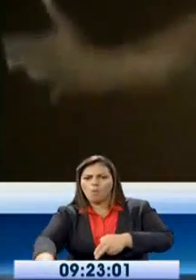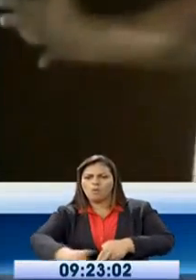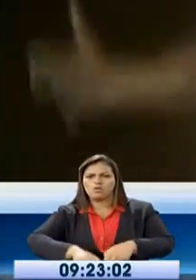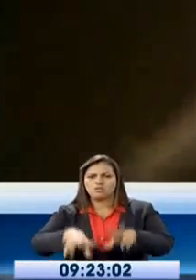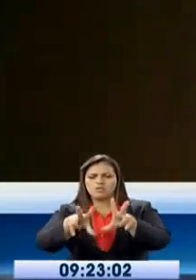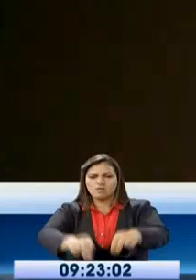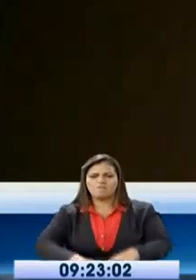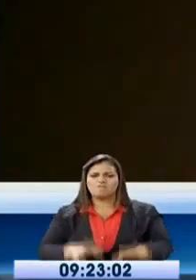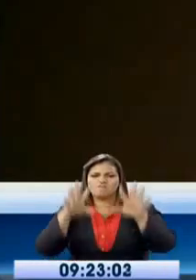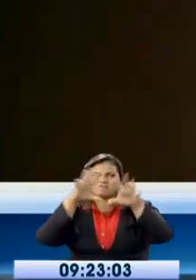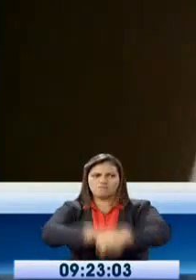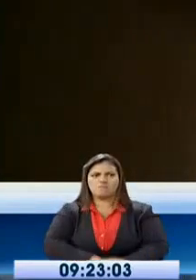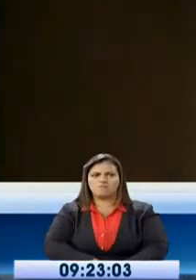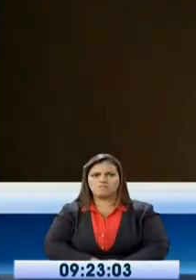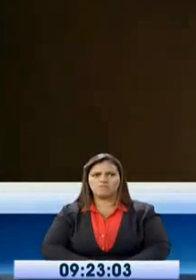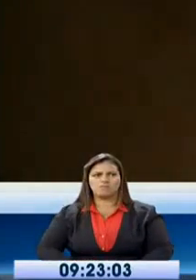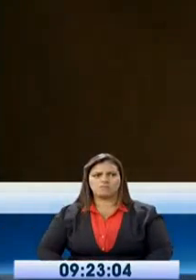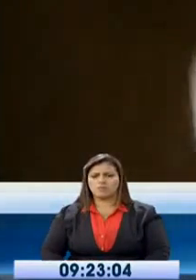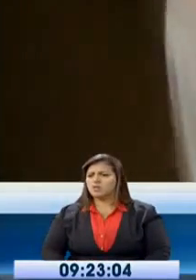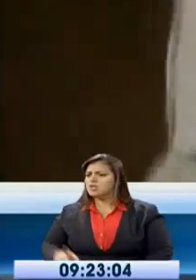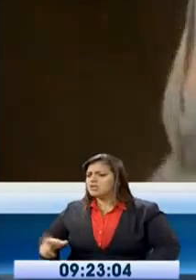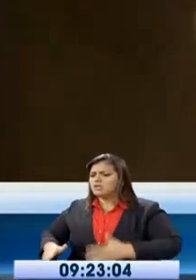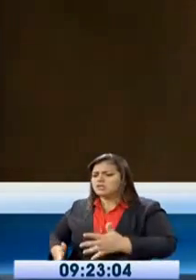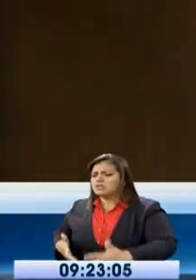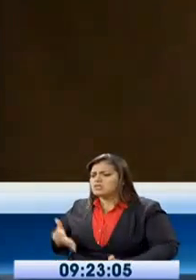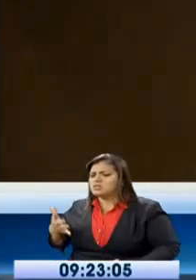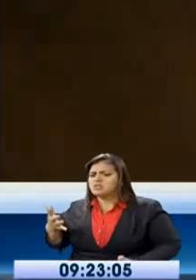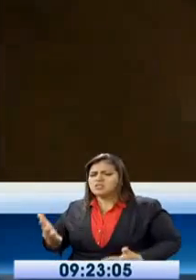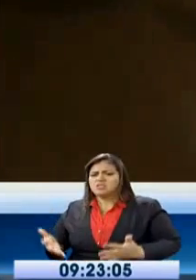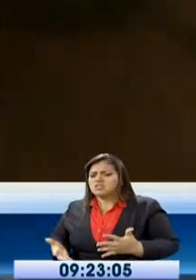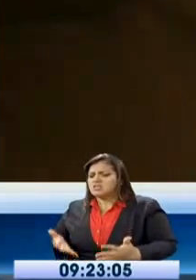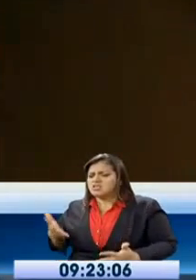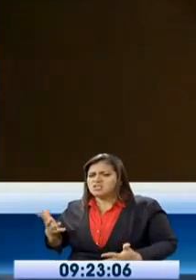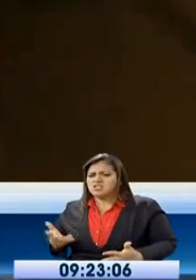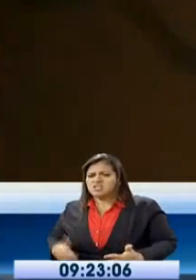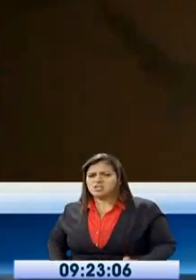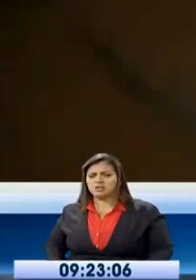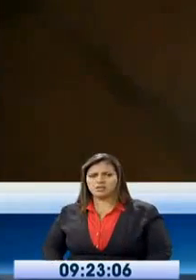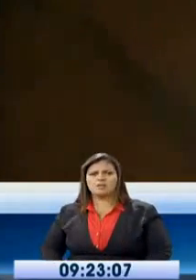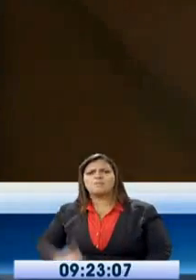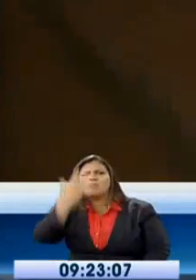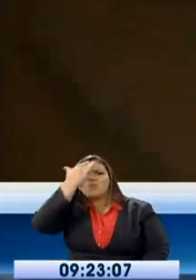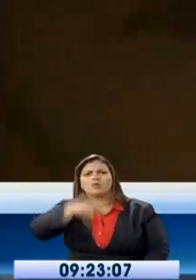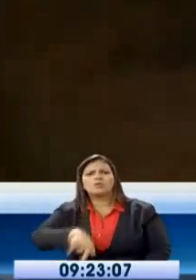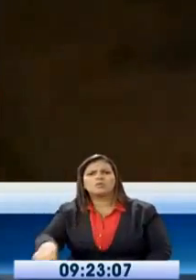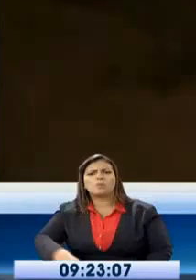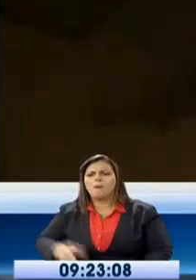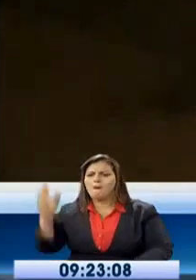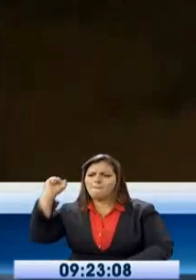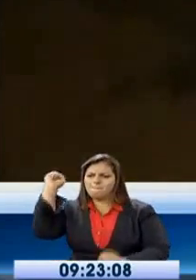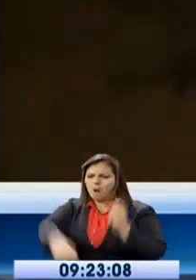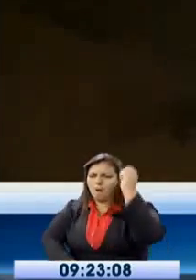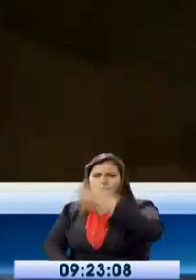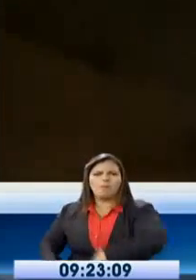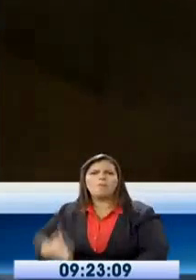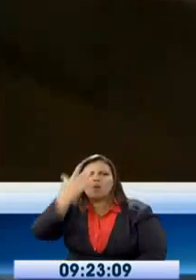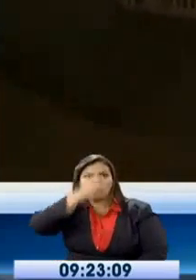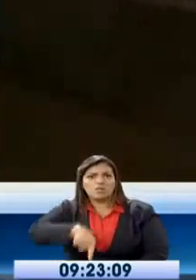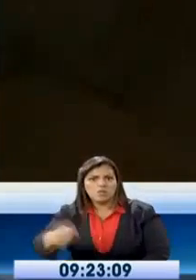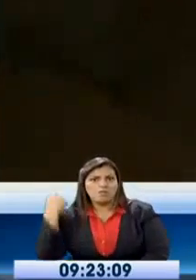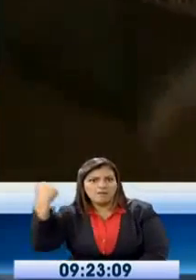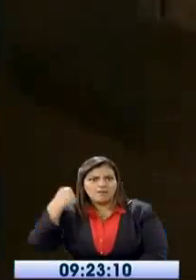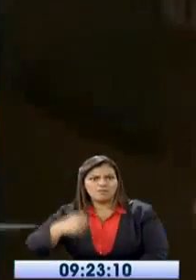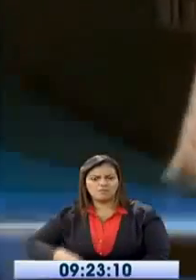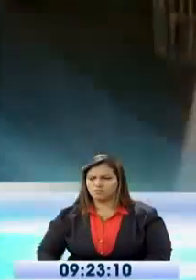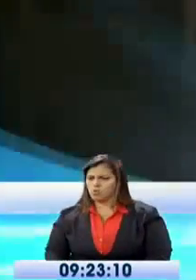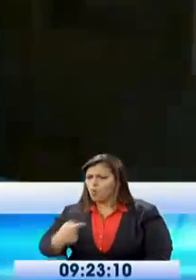El presunto agresor intentó justificarse. Está bien, pero... ¿Y eso te da derecho que lo golpees? No